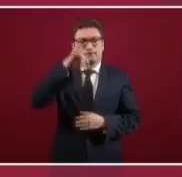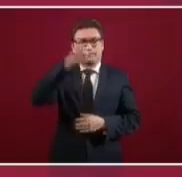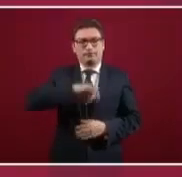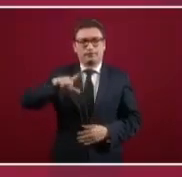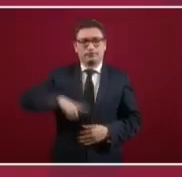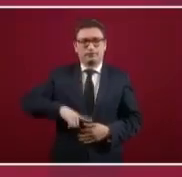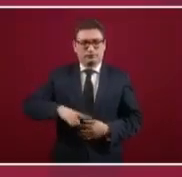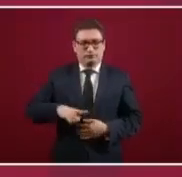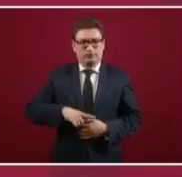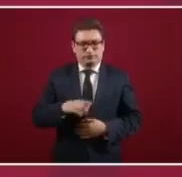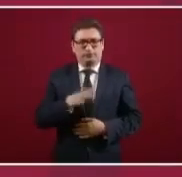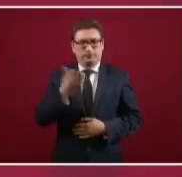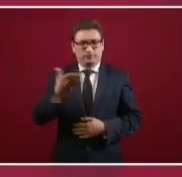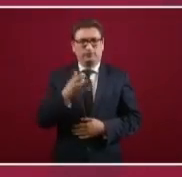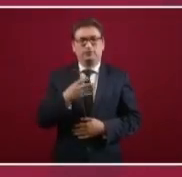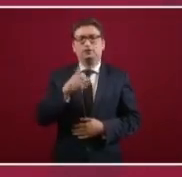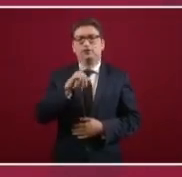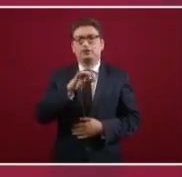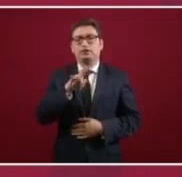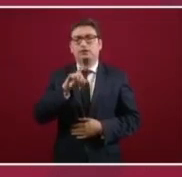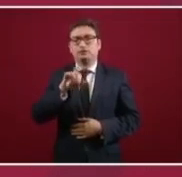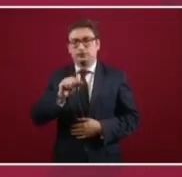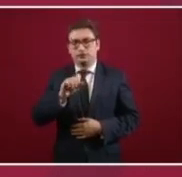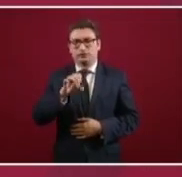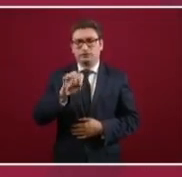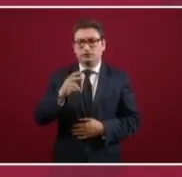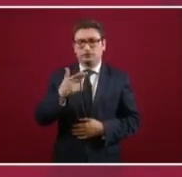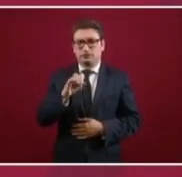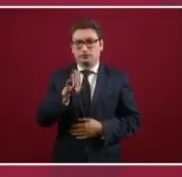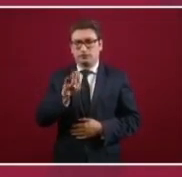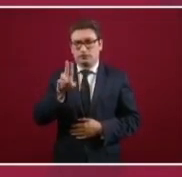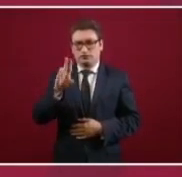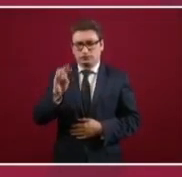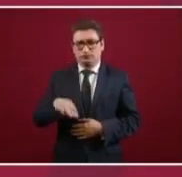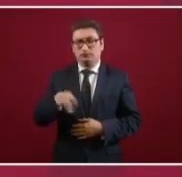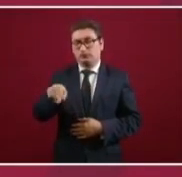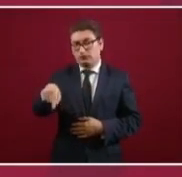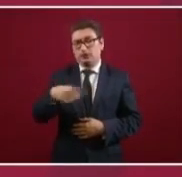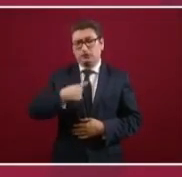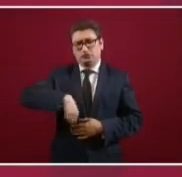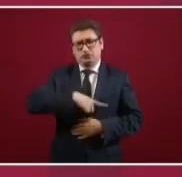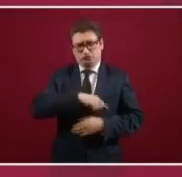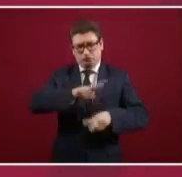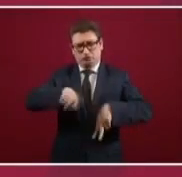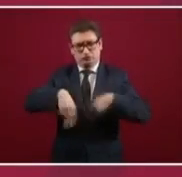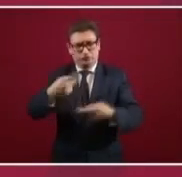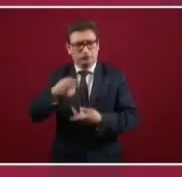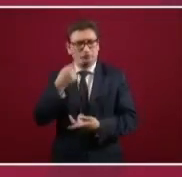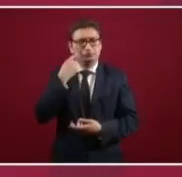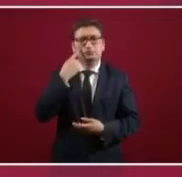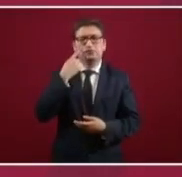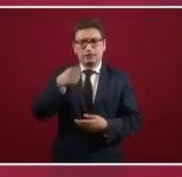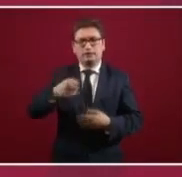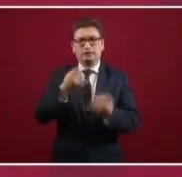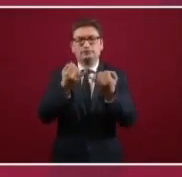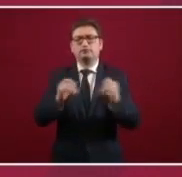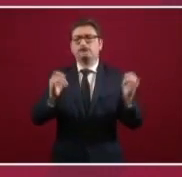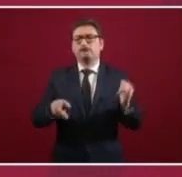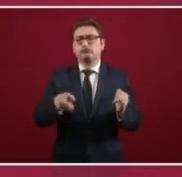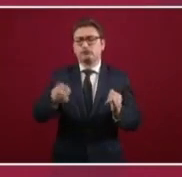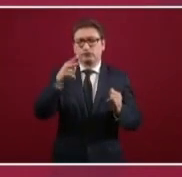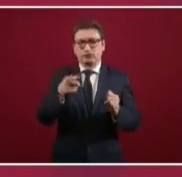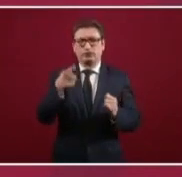gobierno claudio ese man vamos a y lograr la